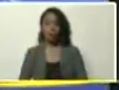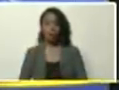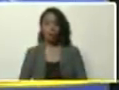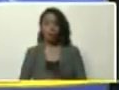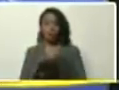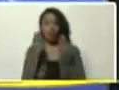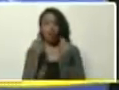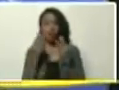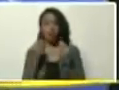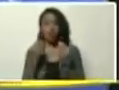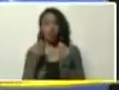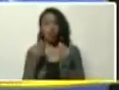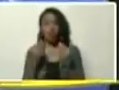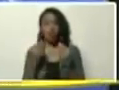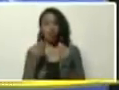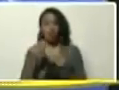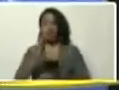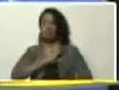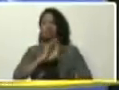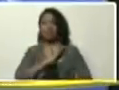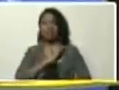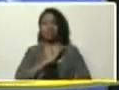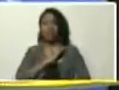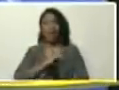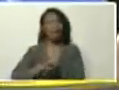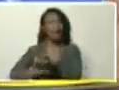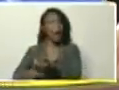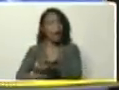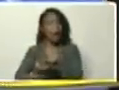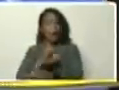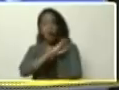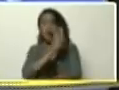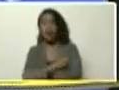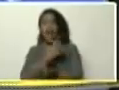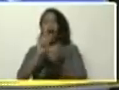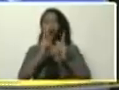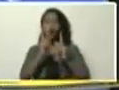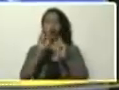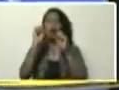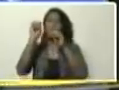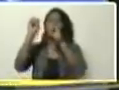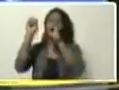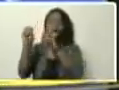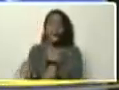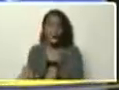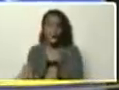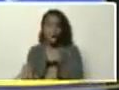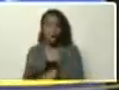Muchos, sin tener el coraje y la fuerza, se rindieron ante la primera caída.